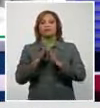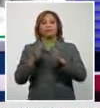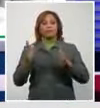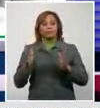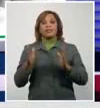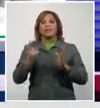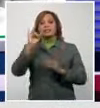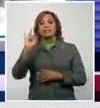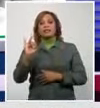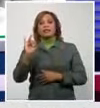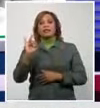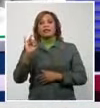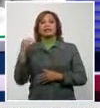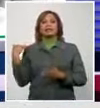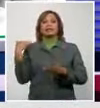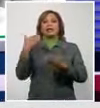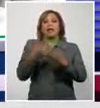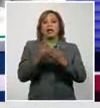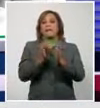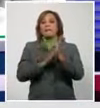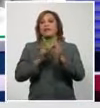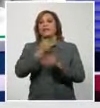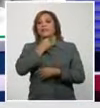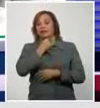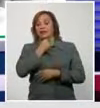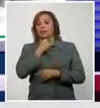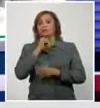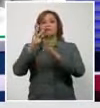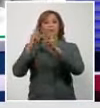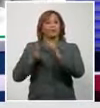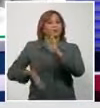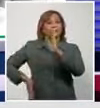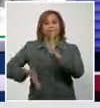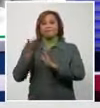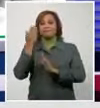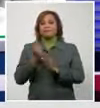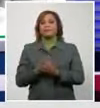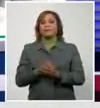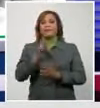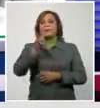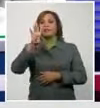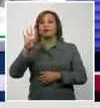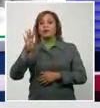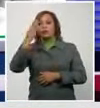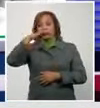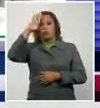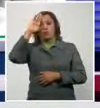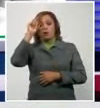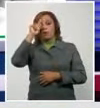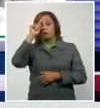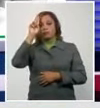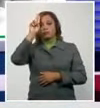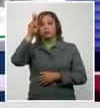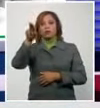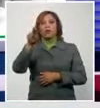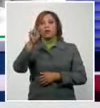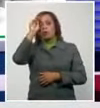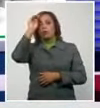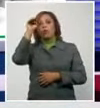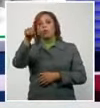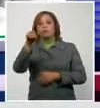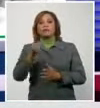7 en lo que va de enero, la estadística se dispara en este sentido, 24 cubanos en terapia intensiva, sí es